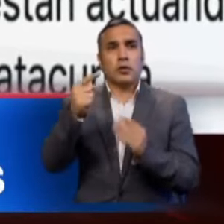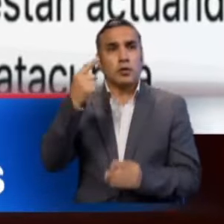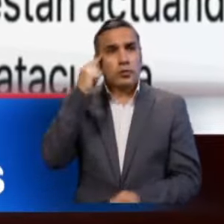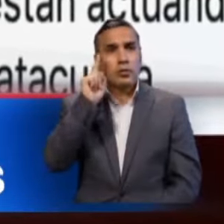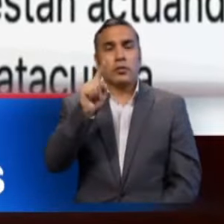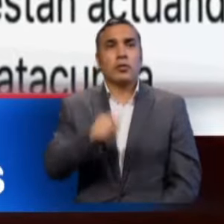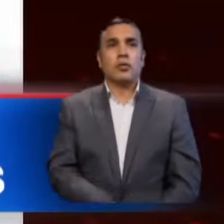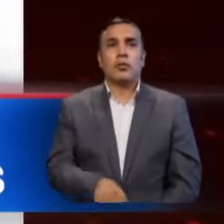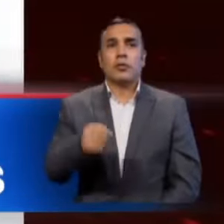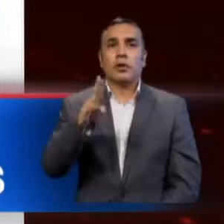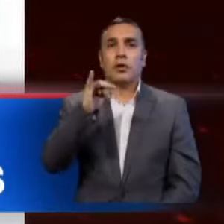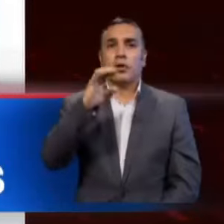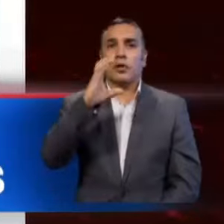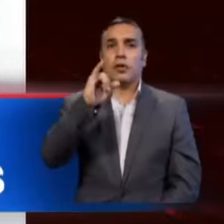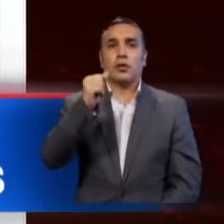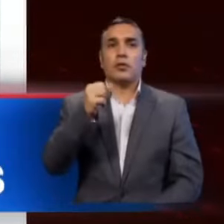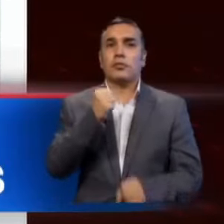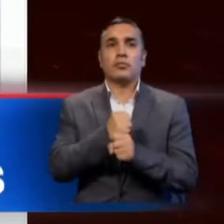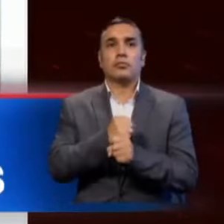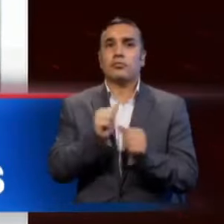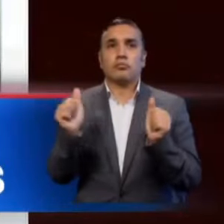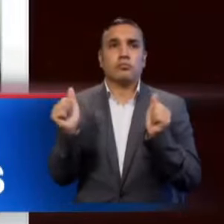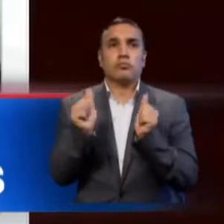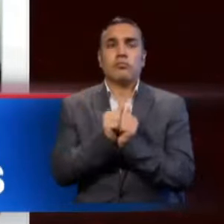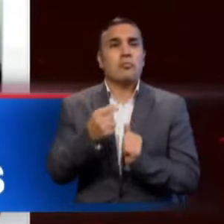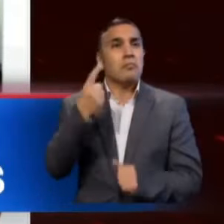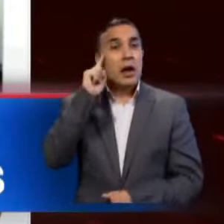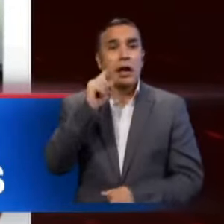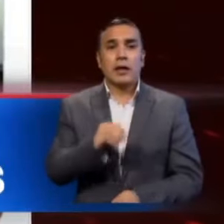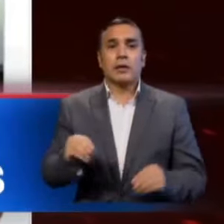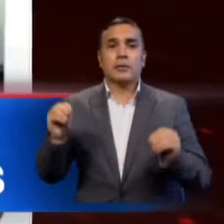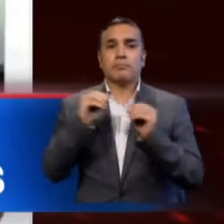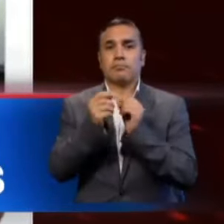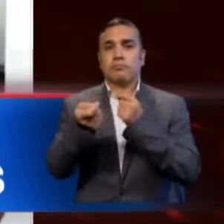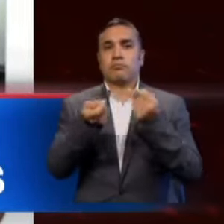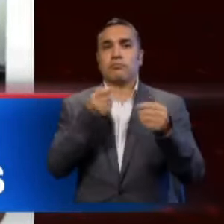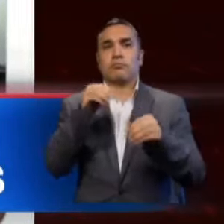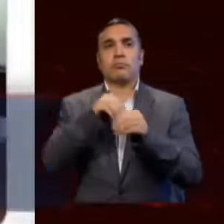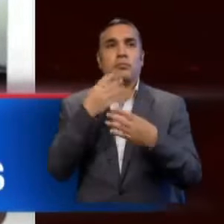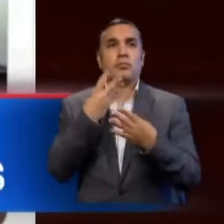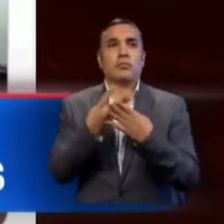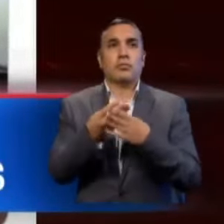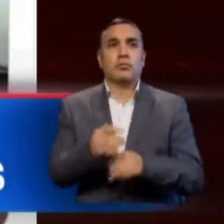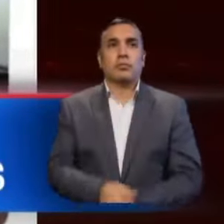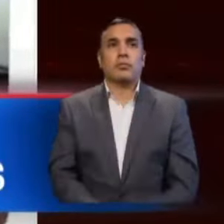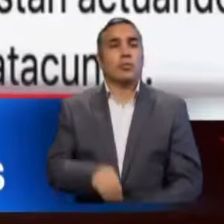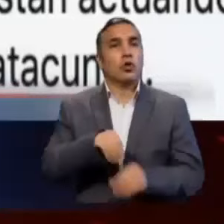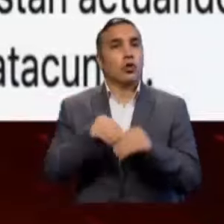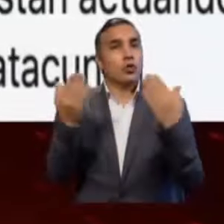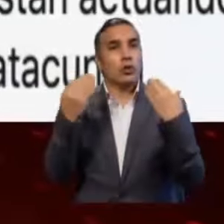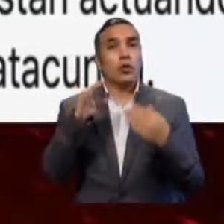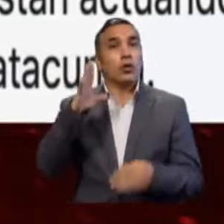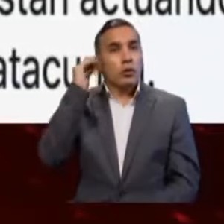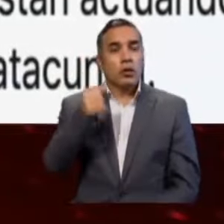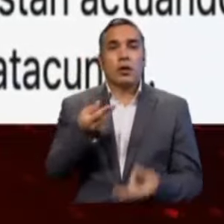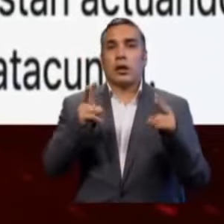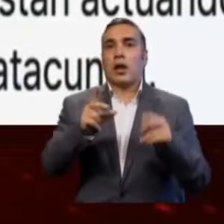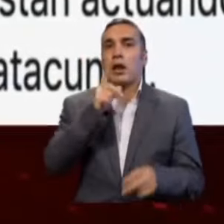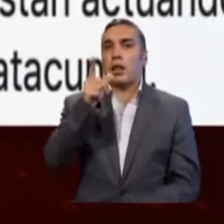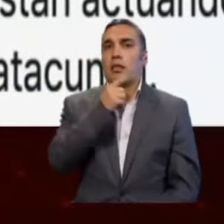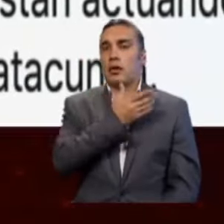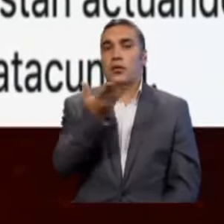Gobierno, Patricio Pazmiño, acciones conjuntas para retomar el control de las cárceles en Guayaquil, en Cuenca y